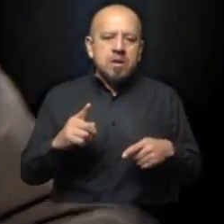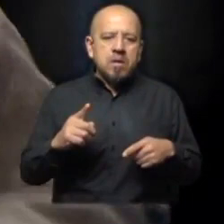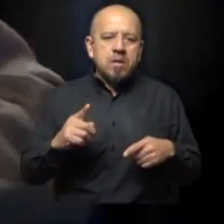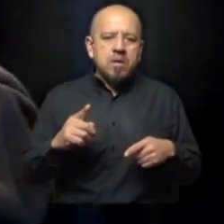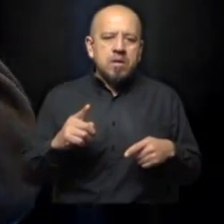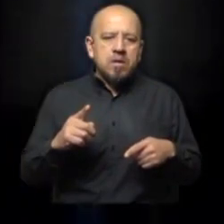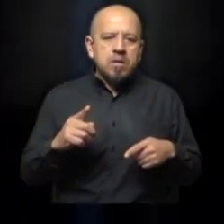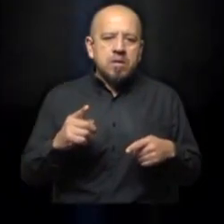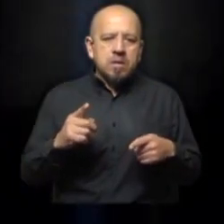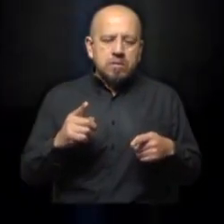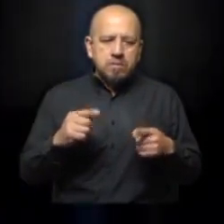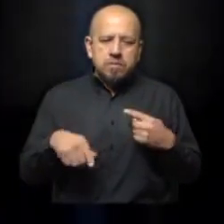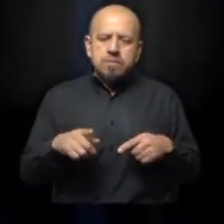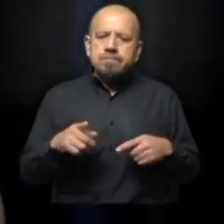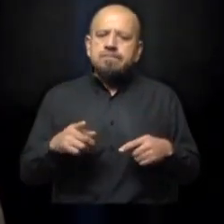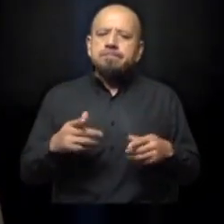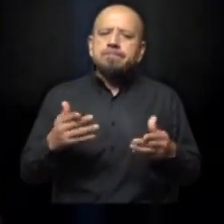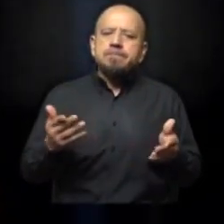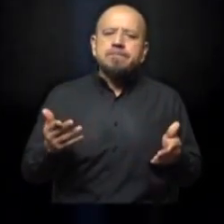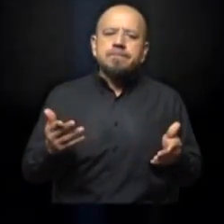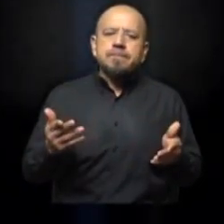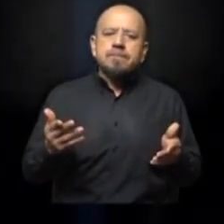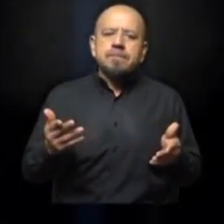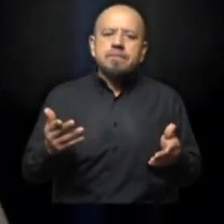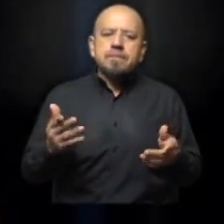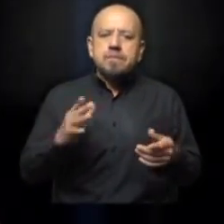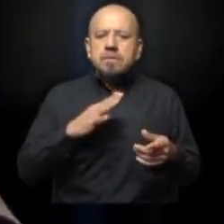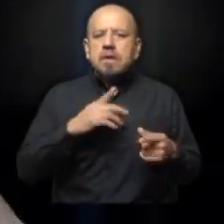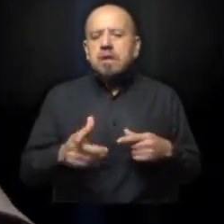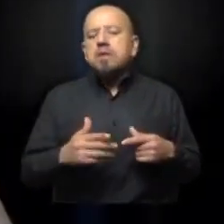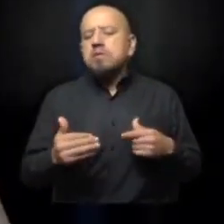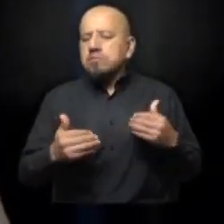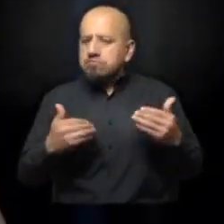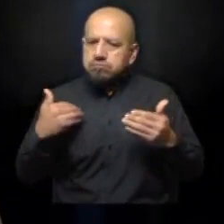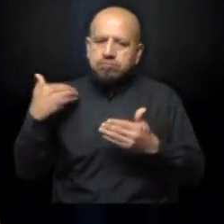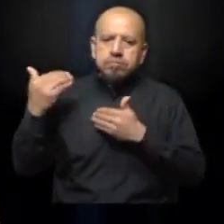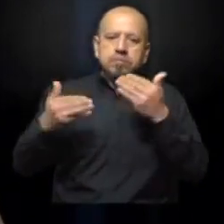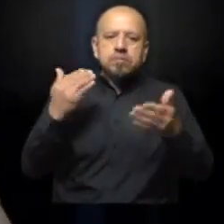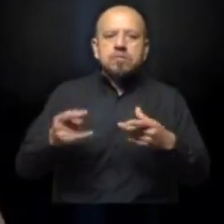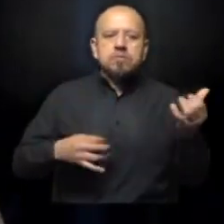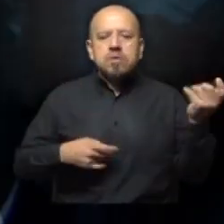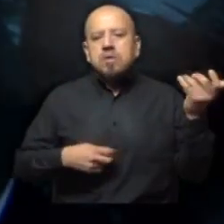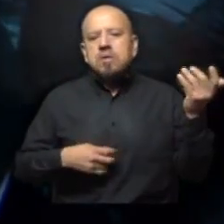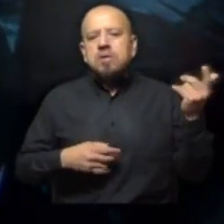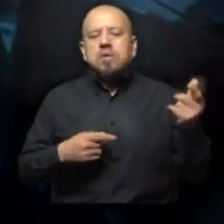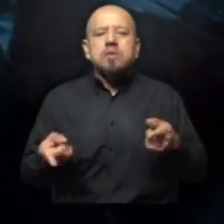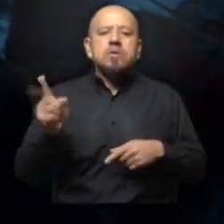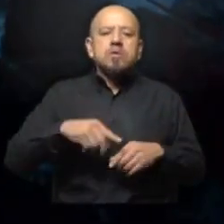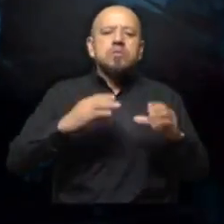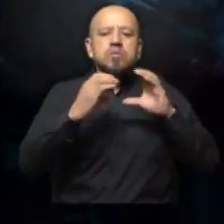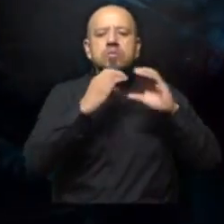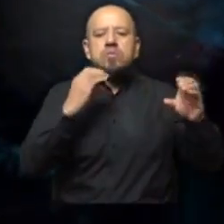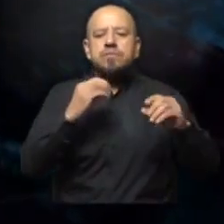tomaremos pero bueno hay una evolución aparece una guitarra me subo 1 - empiezo a cantar